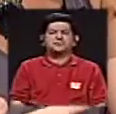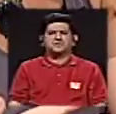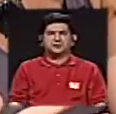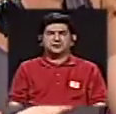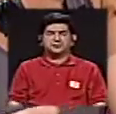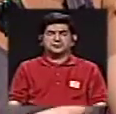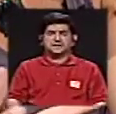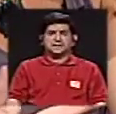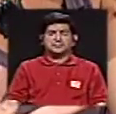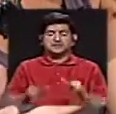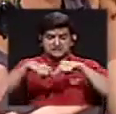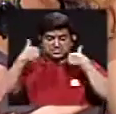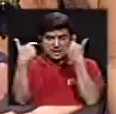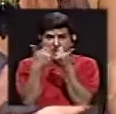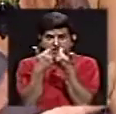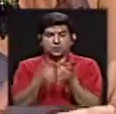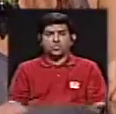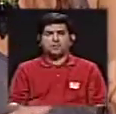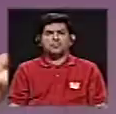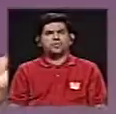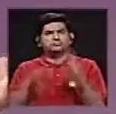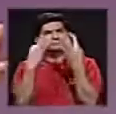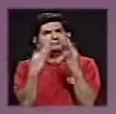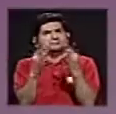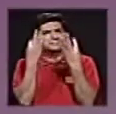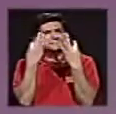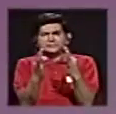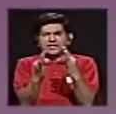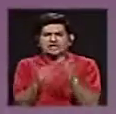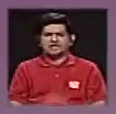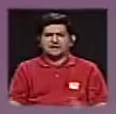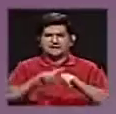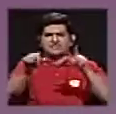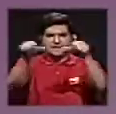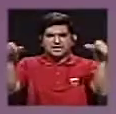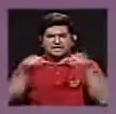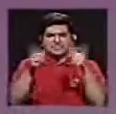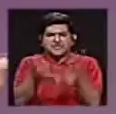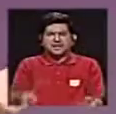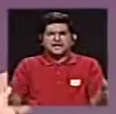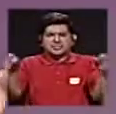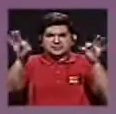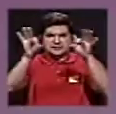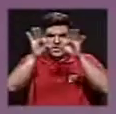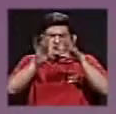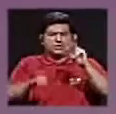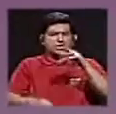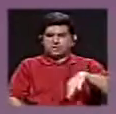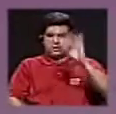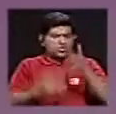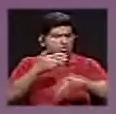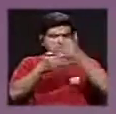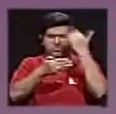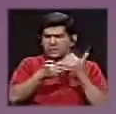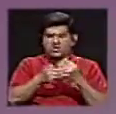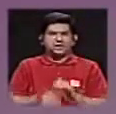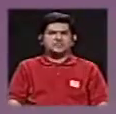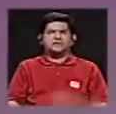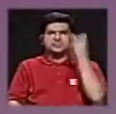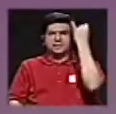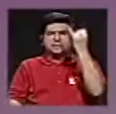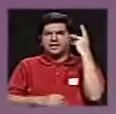plataforma en sí ofrecía aún pues tenía un montón de aspectos importantísimos y riquísimos que no se hayan encontrado antes en iniciativas